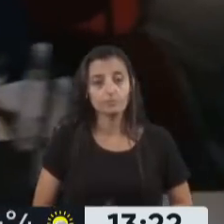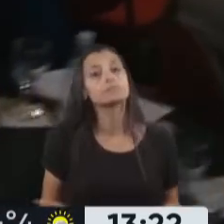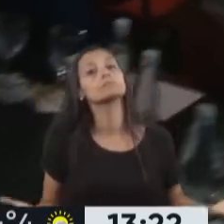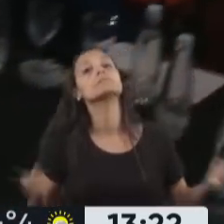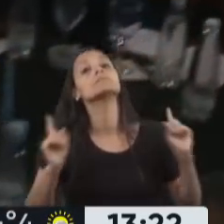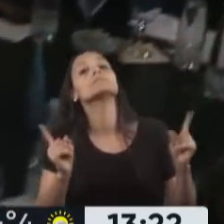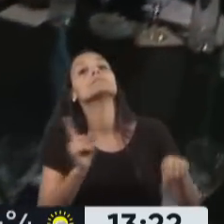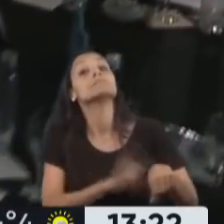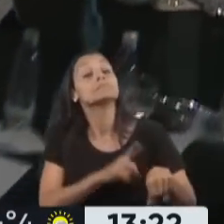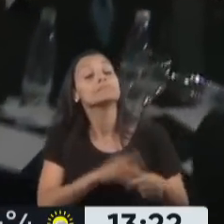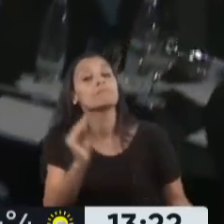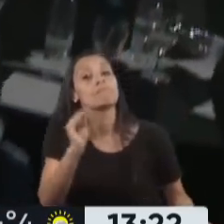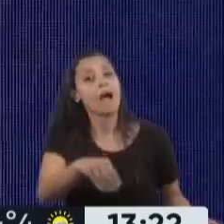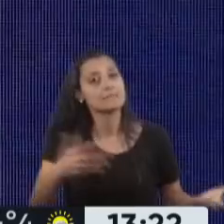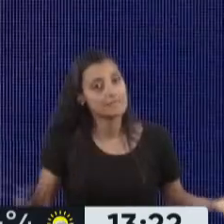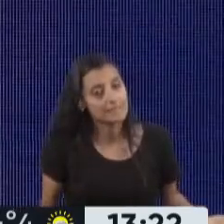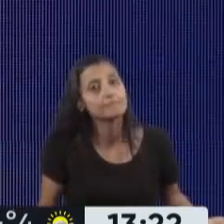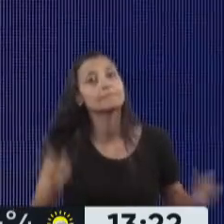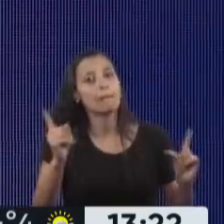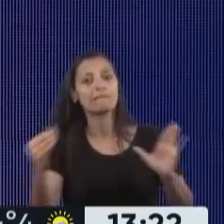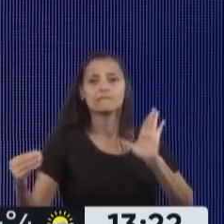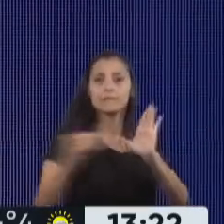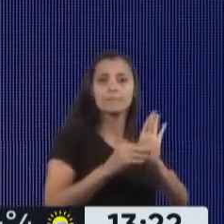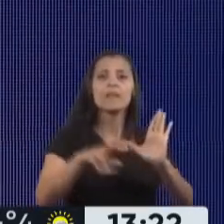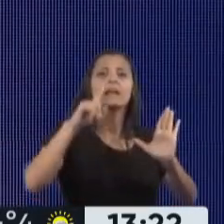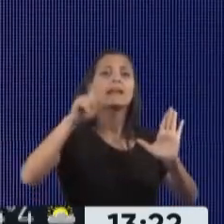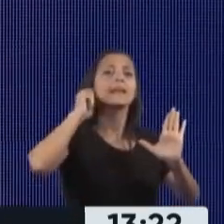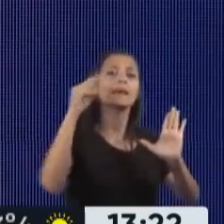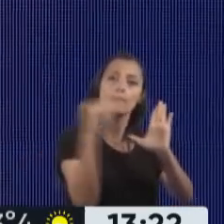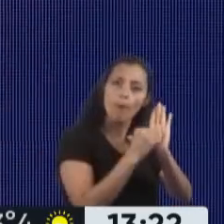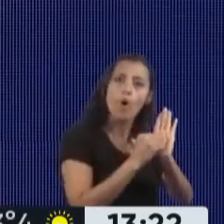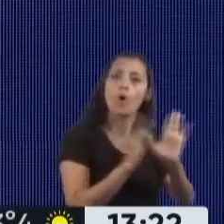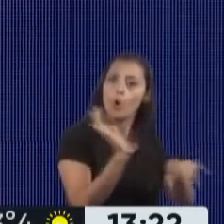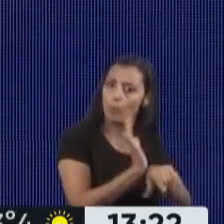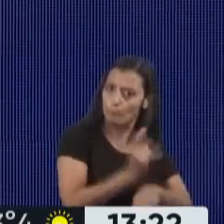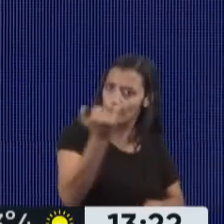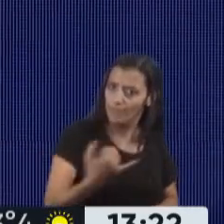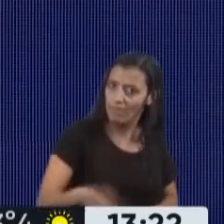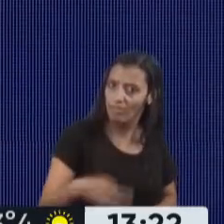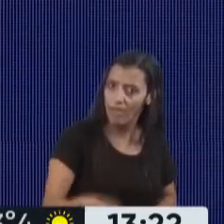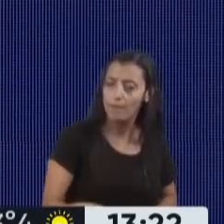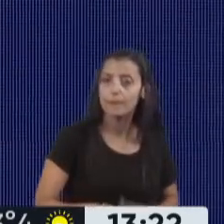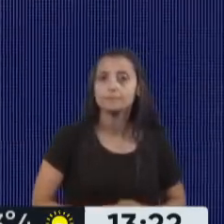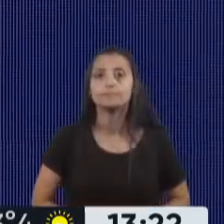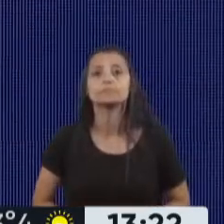Al mismo tiempo, otra cosa que pusimos en el RIGI, en la versión original